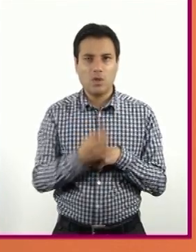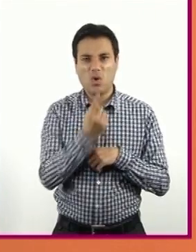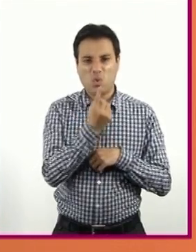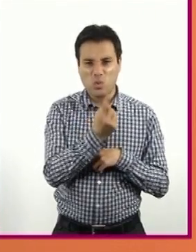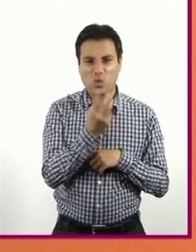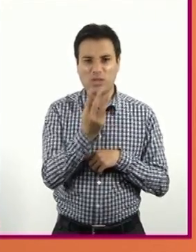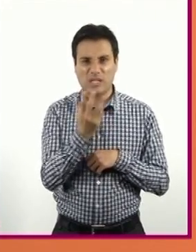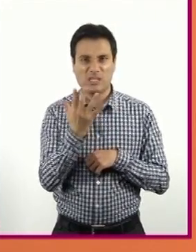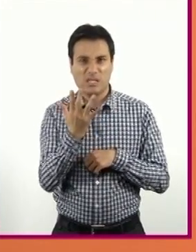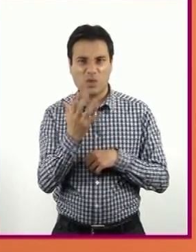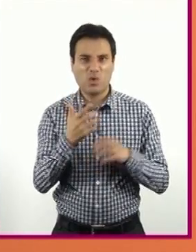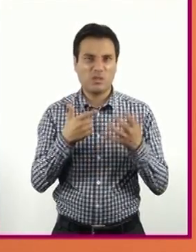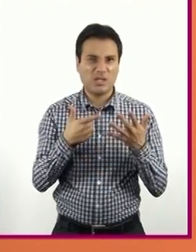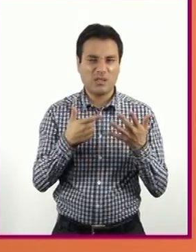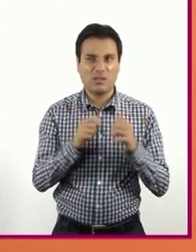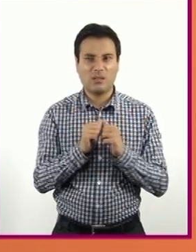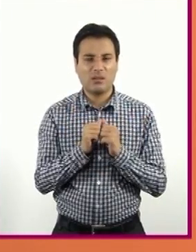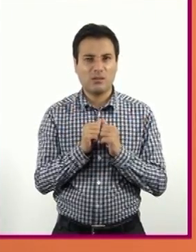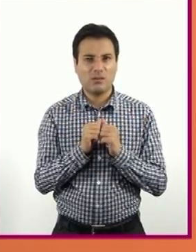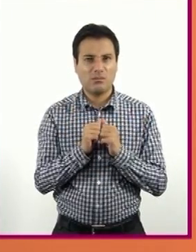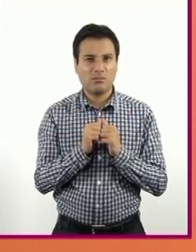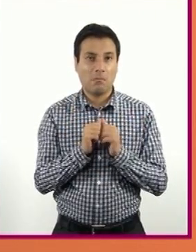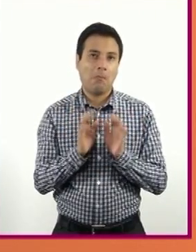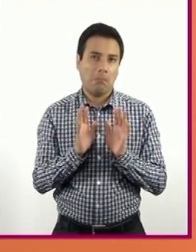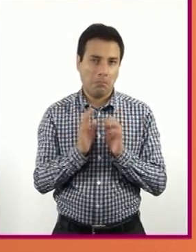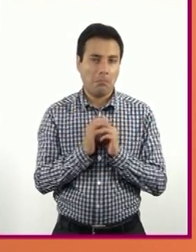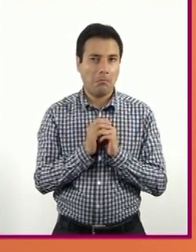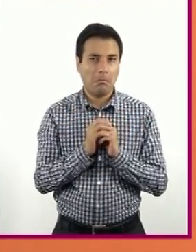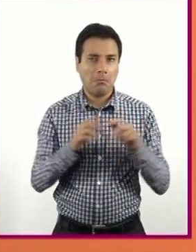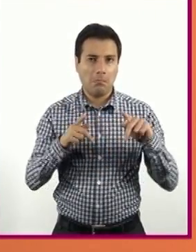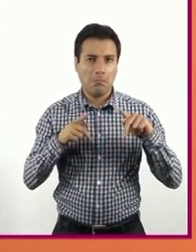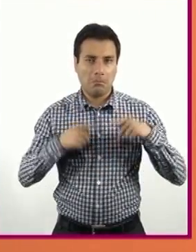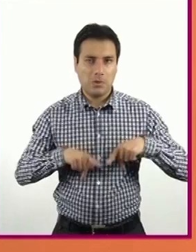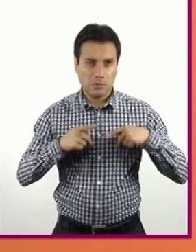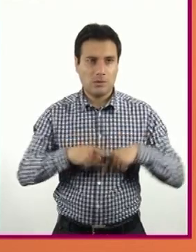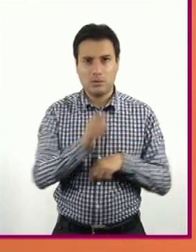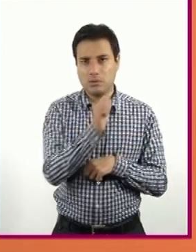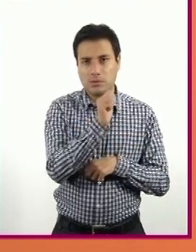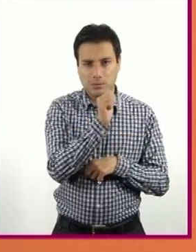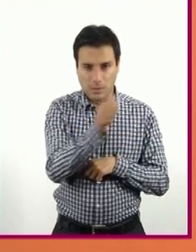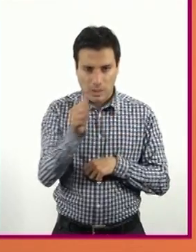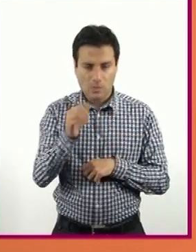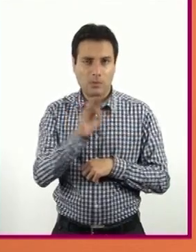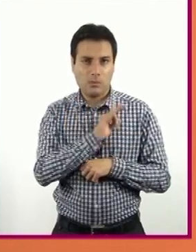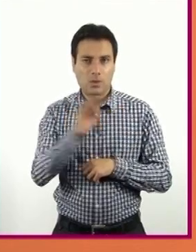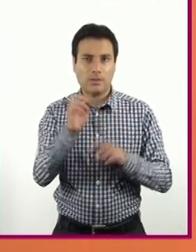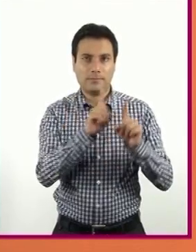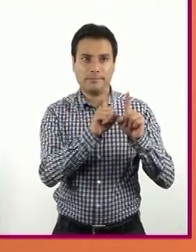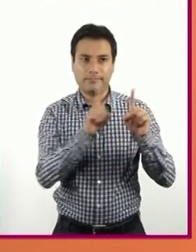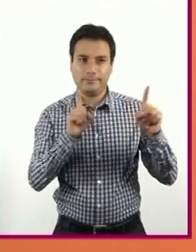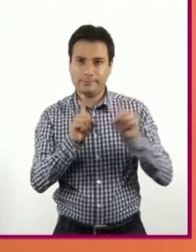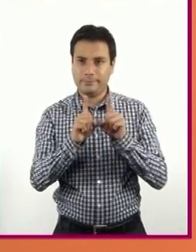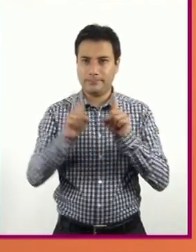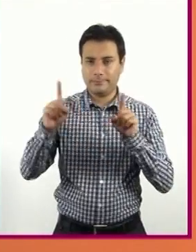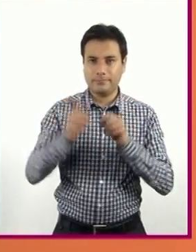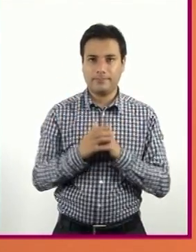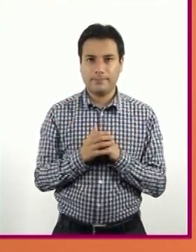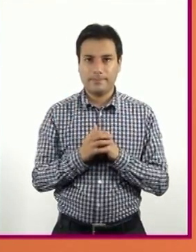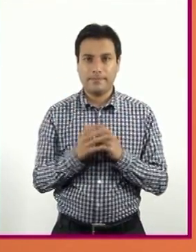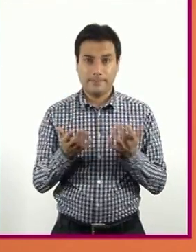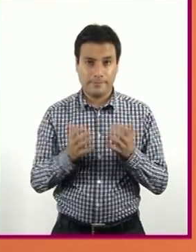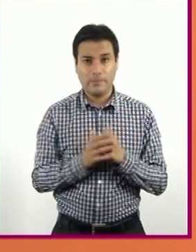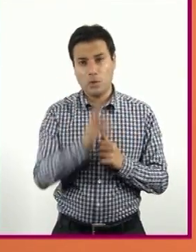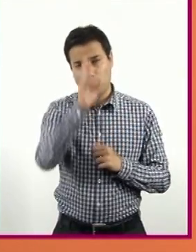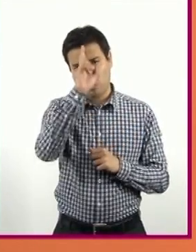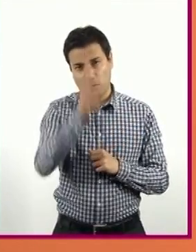3, 5, 7. De este modo pudimos mantener la sana distancia. Las sillas donde pegaron los letreros de